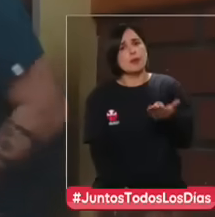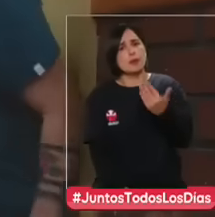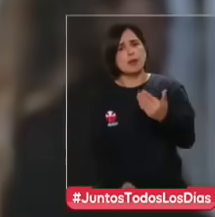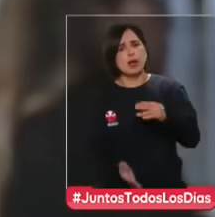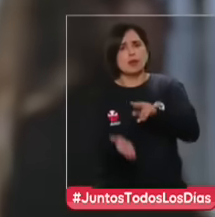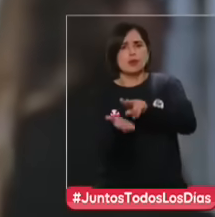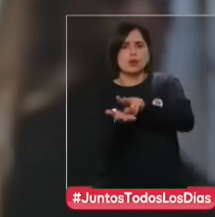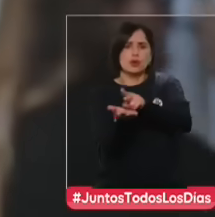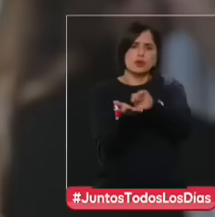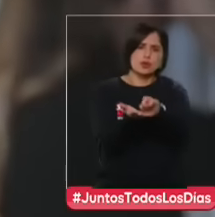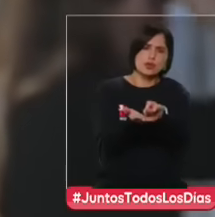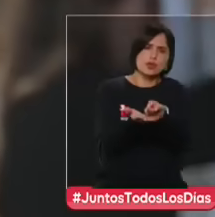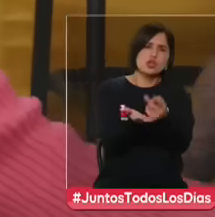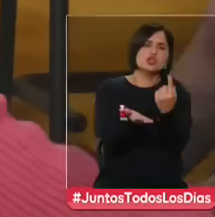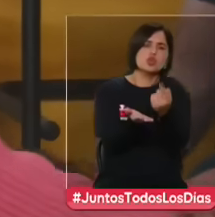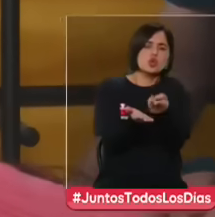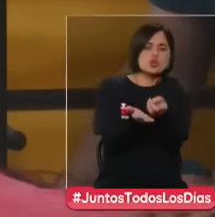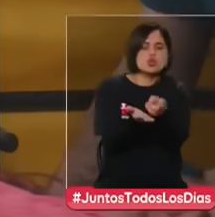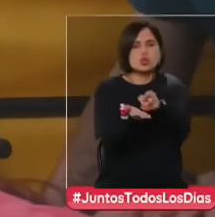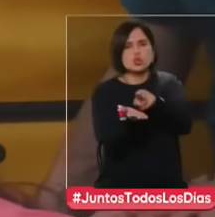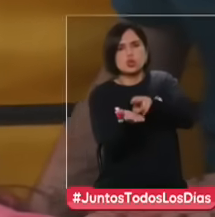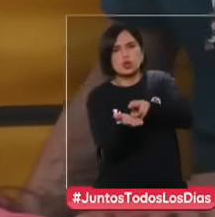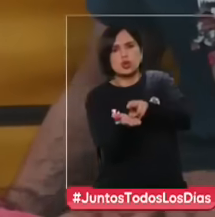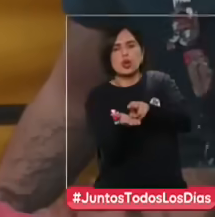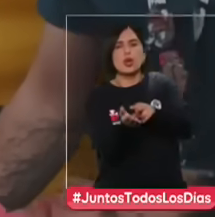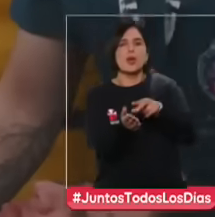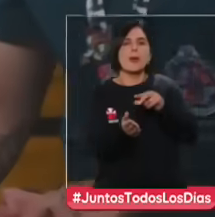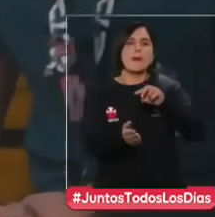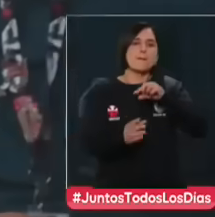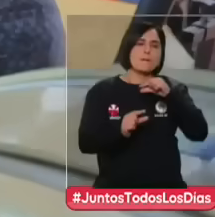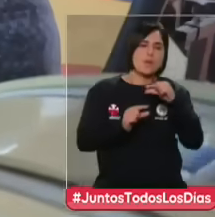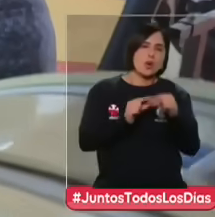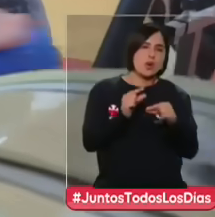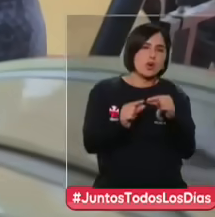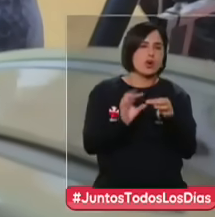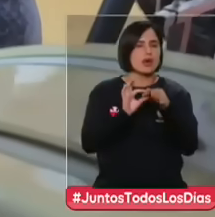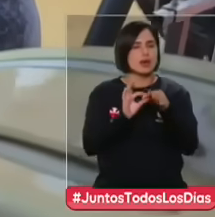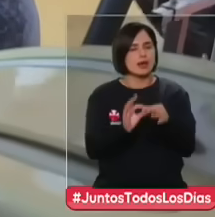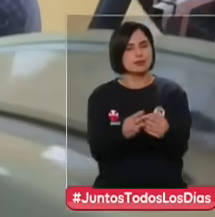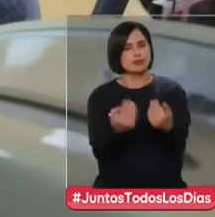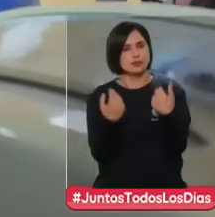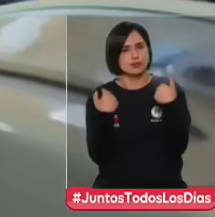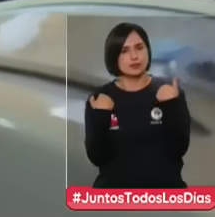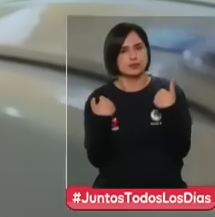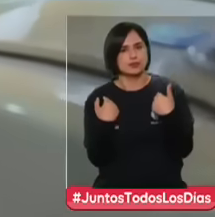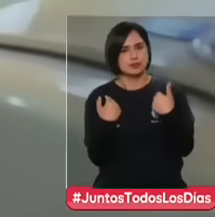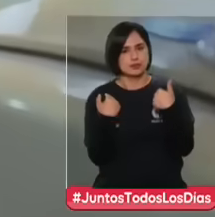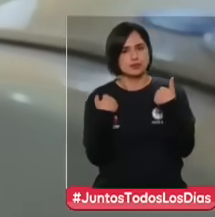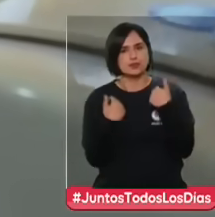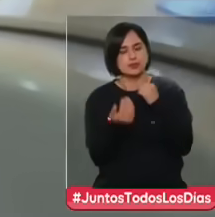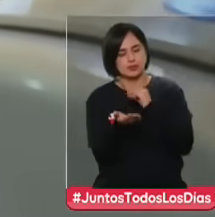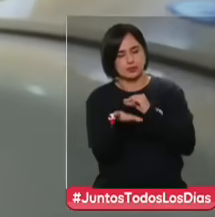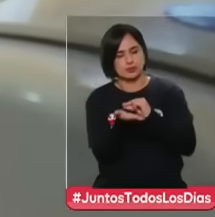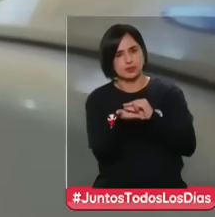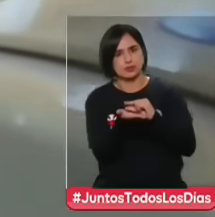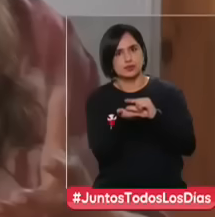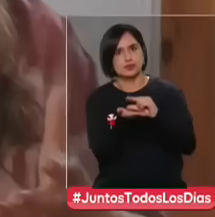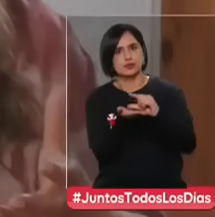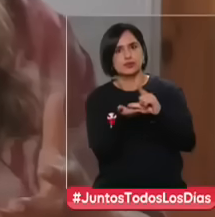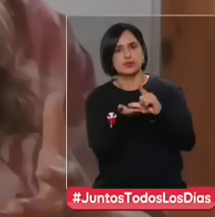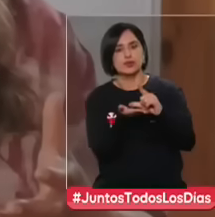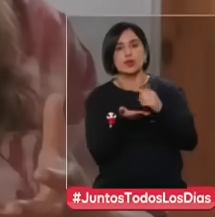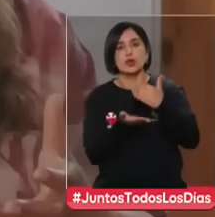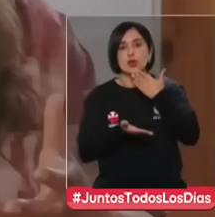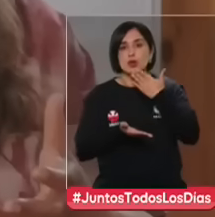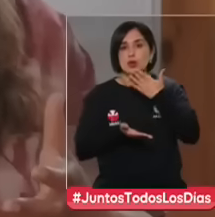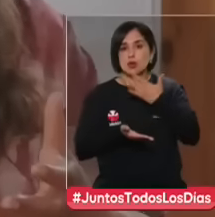girando, vamos, solita. Marcela, poco a poco, gracias a los ejercicios, ha ido evolucionando. Porque cada vez que ella